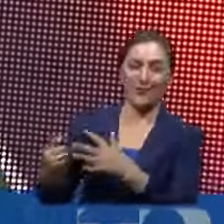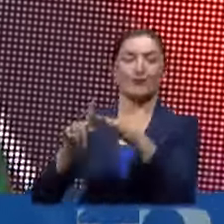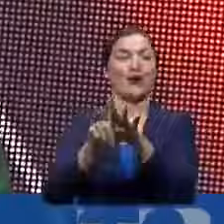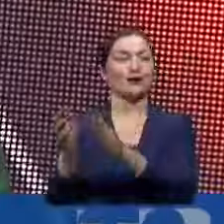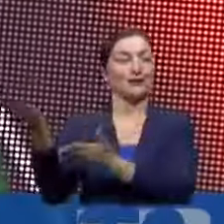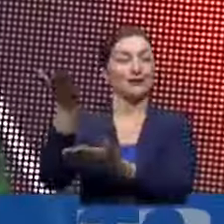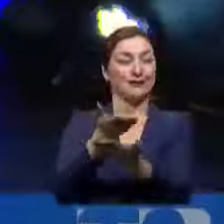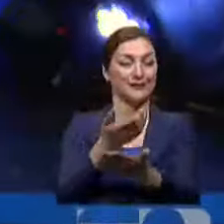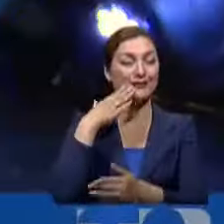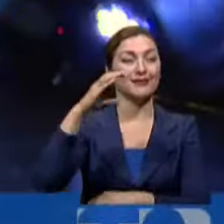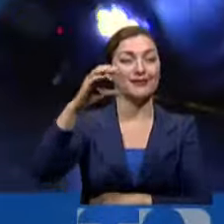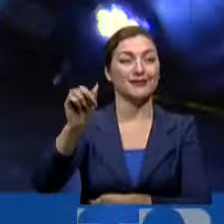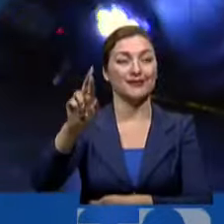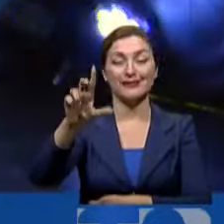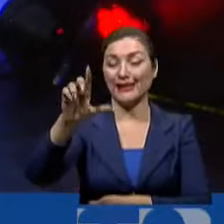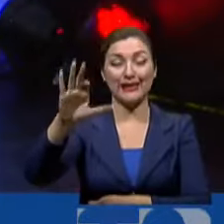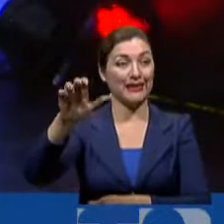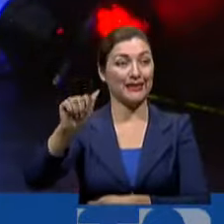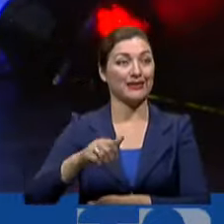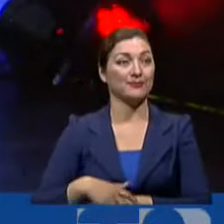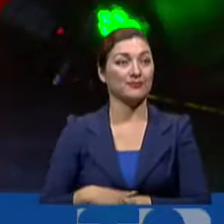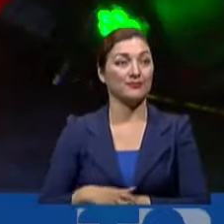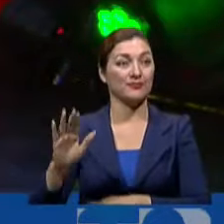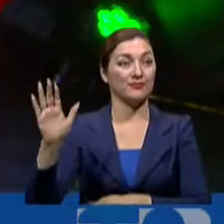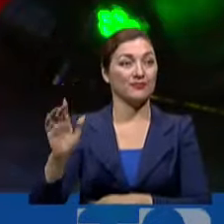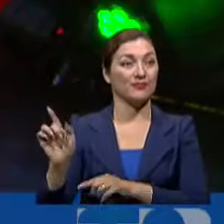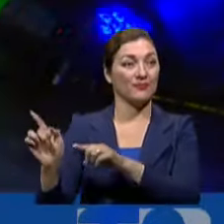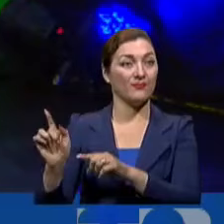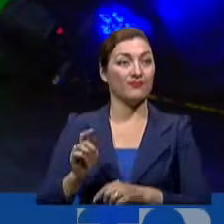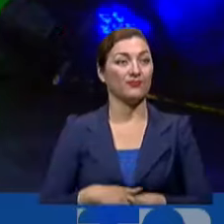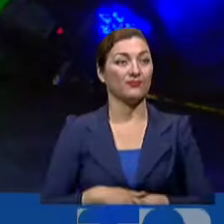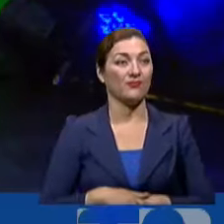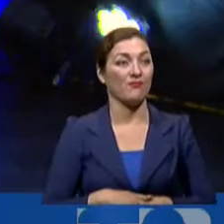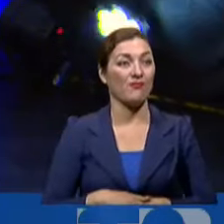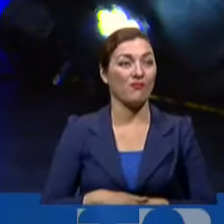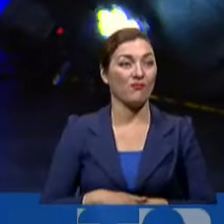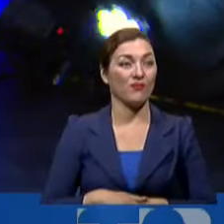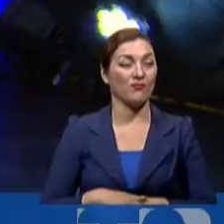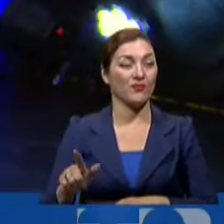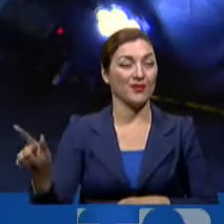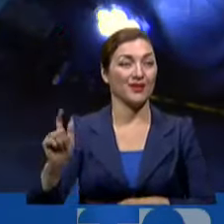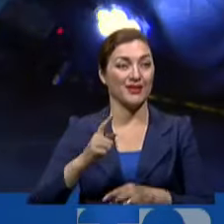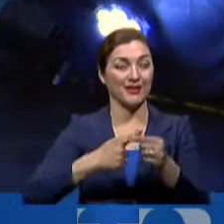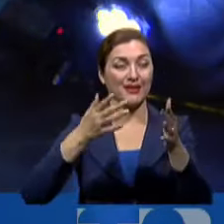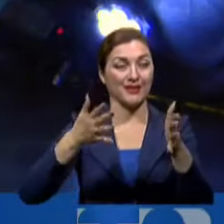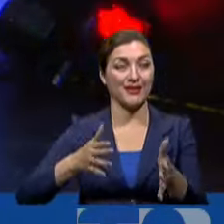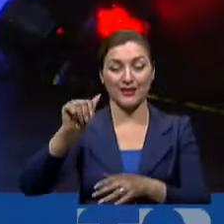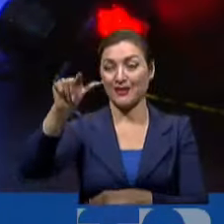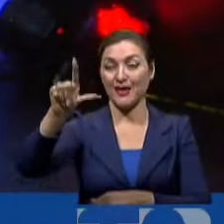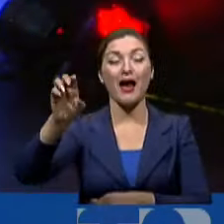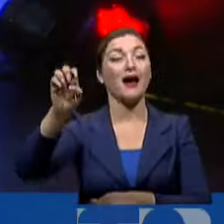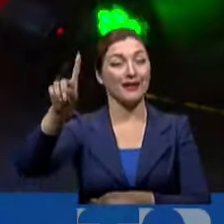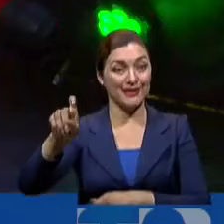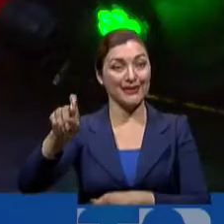para presentar, porque tenemos a Carlita también en la parte de la batería, un chévere quiteño, Alex, así que... Y Alex de Quito,